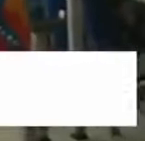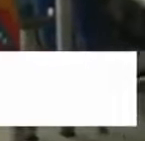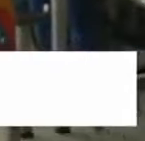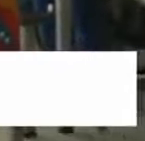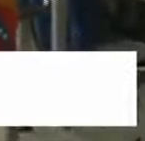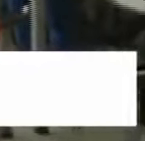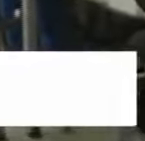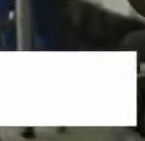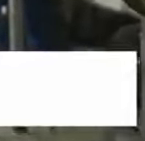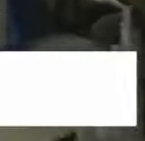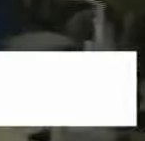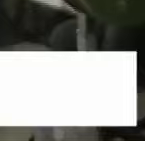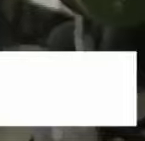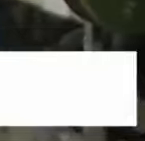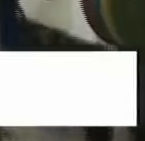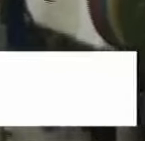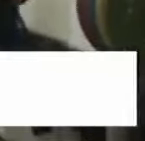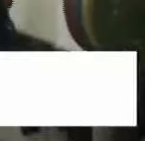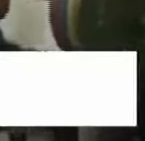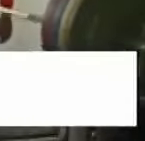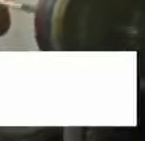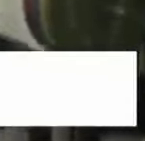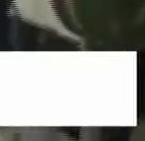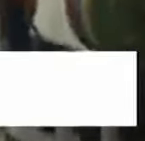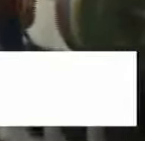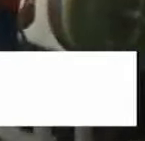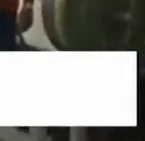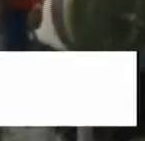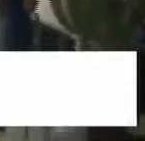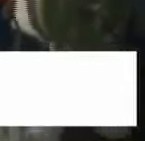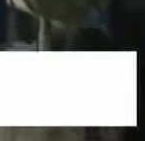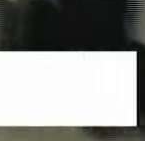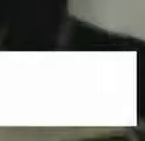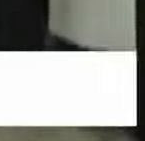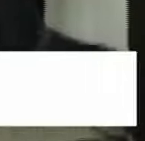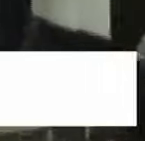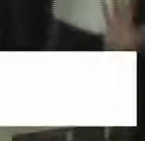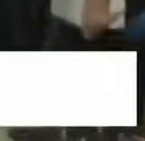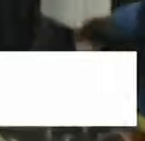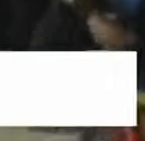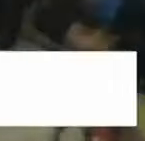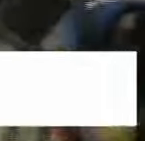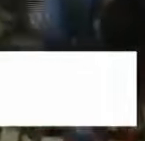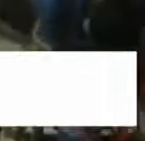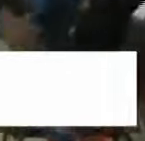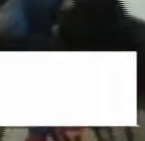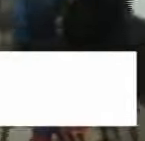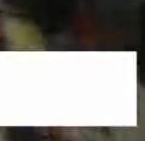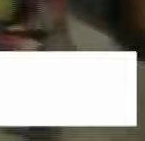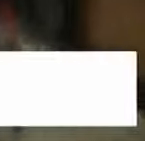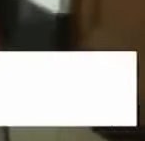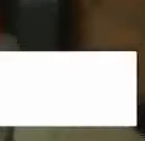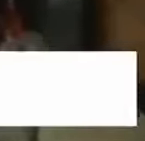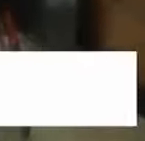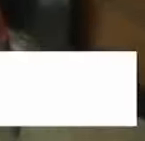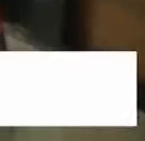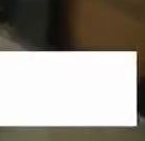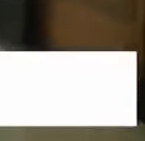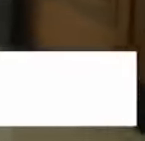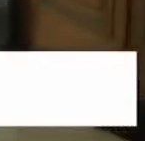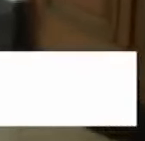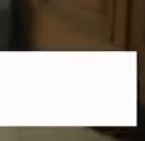14, y 236, numeral 15 de la Constitución de la República Bolivariana